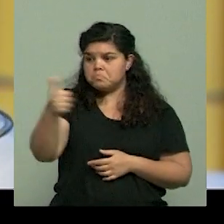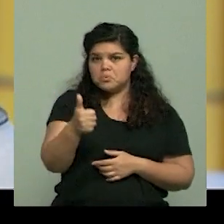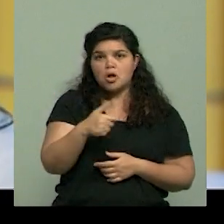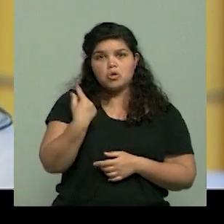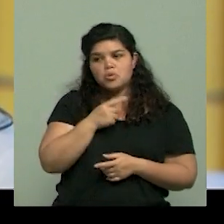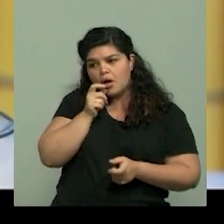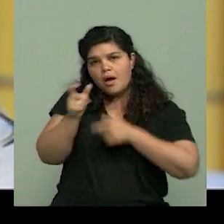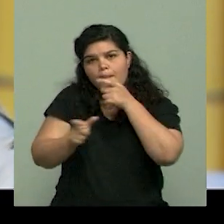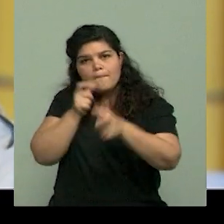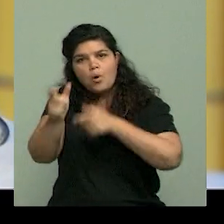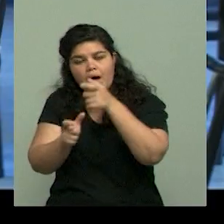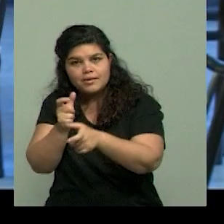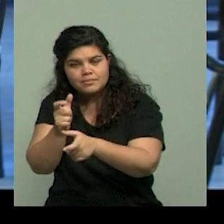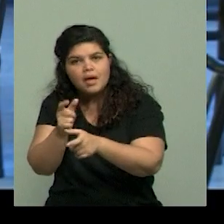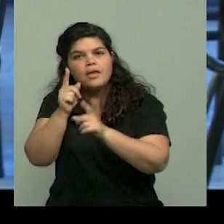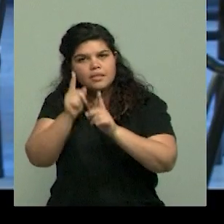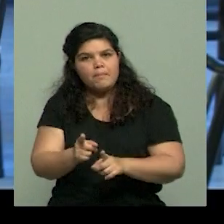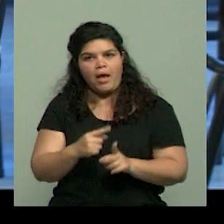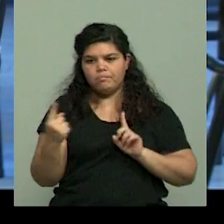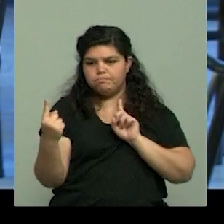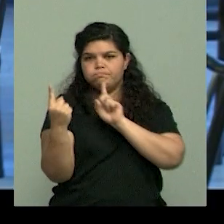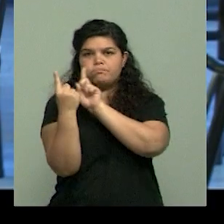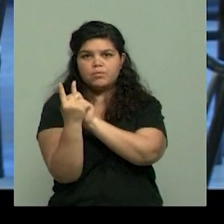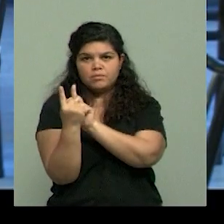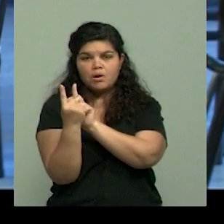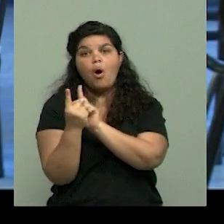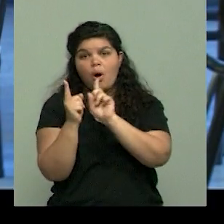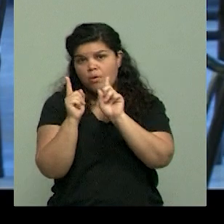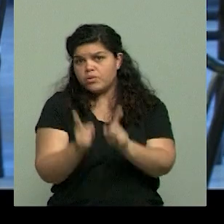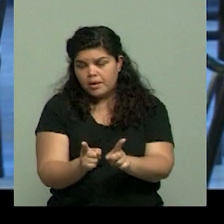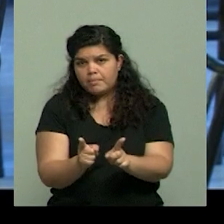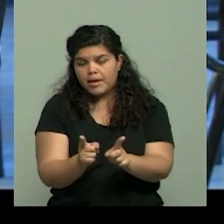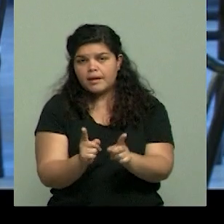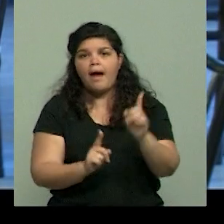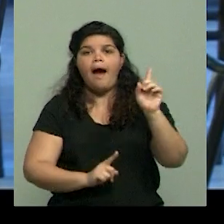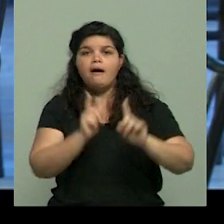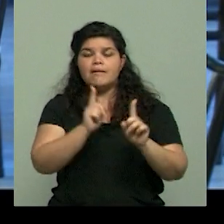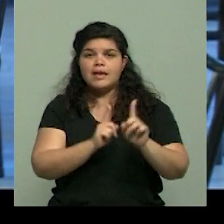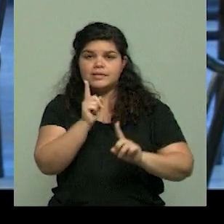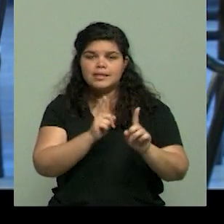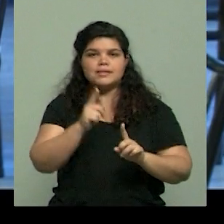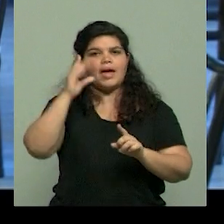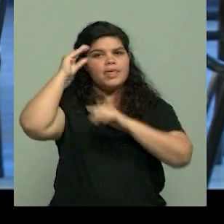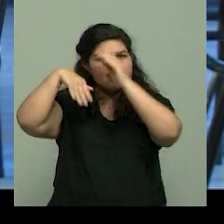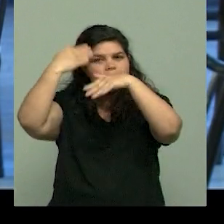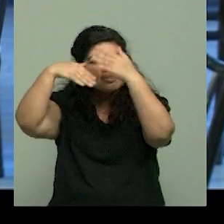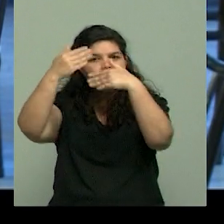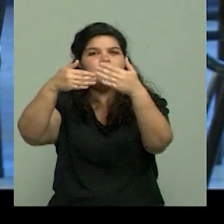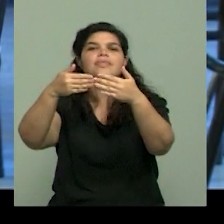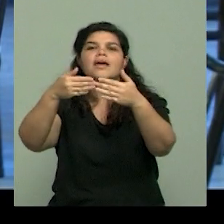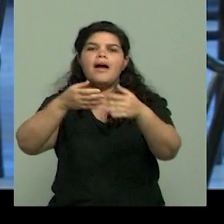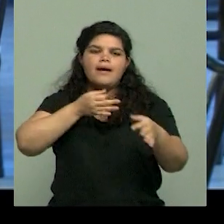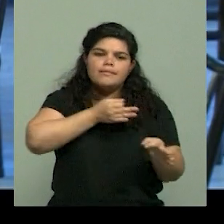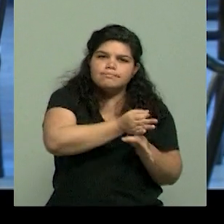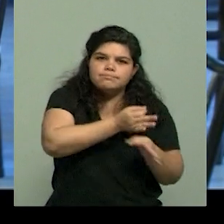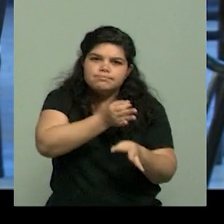solo a través del abordaje individual, sino que también, como te comentaba recién, hacemos talleres, sobre